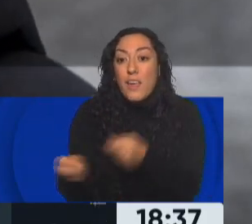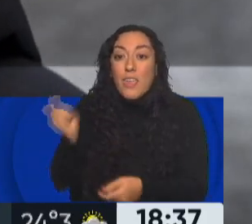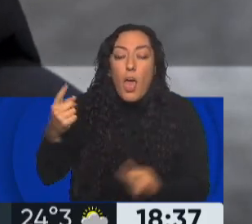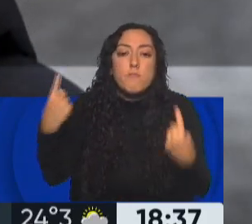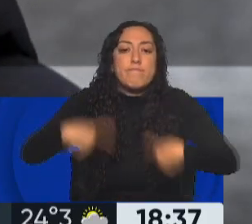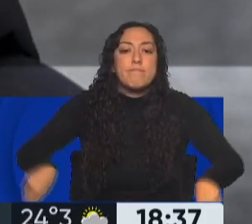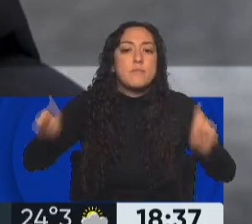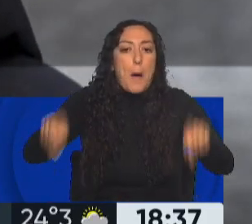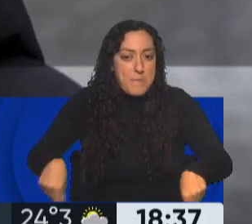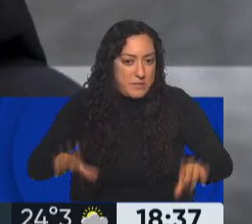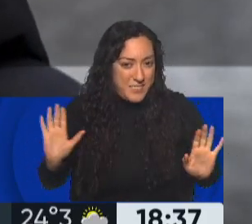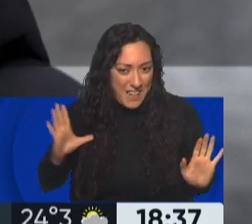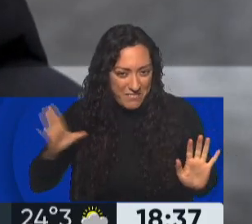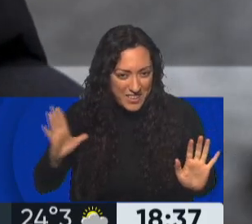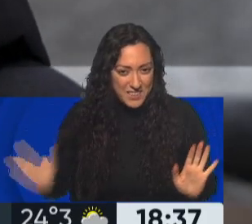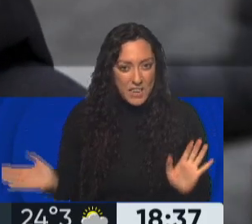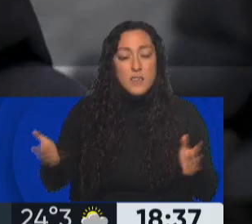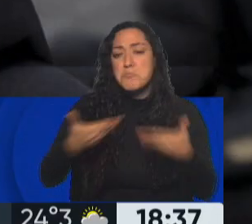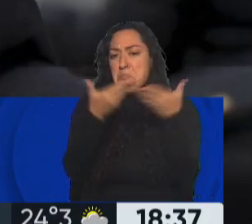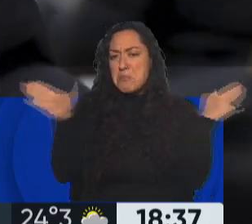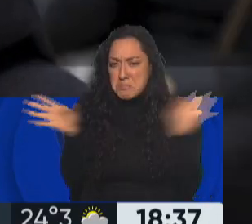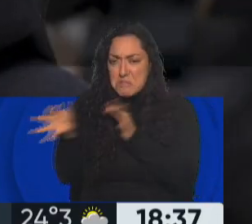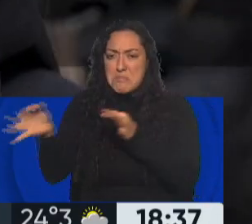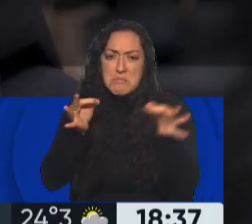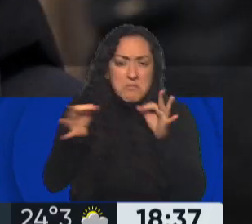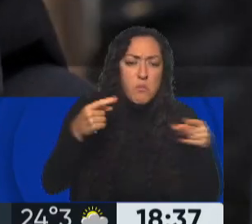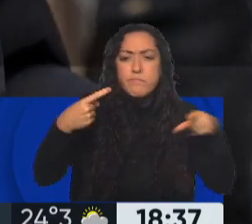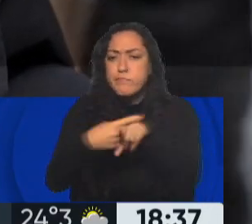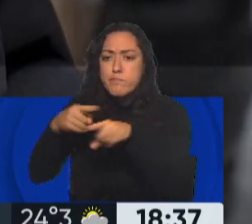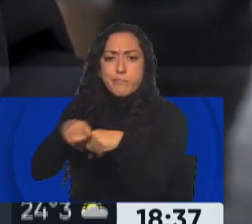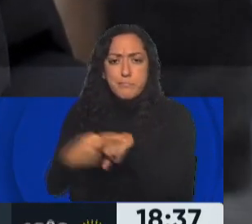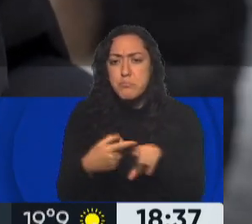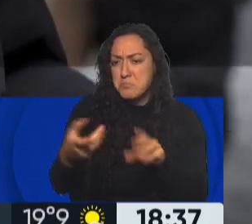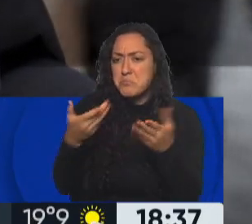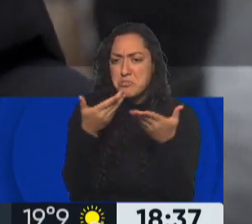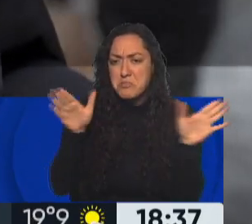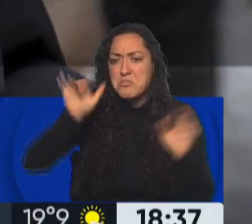with, but we are open to discuss and debate what we are going to make